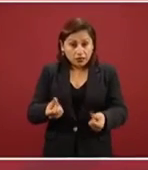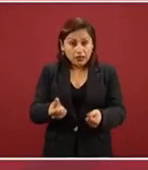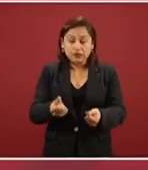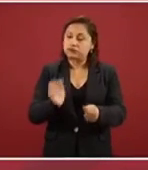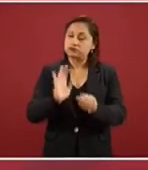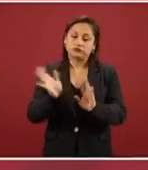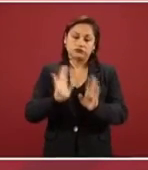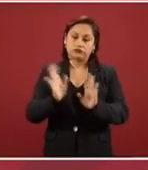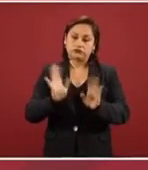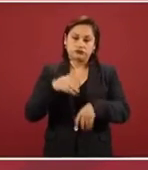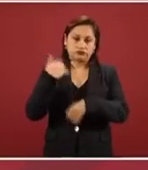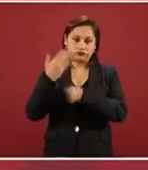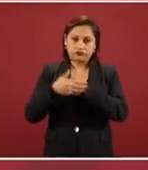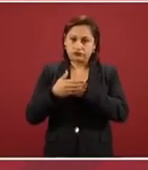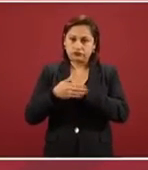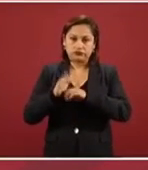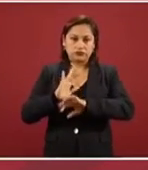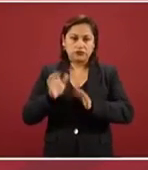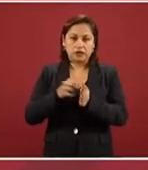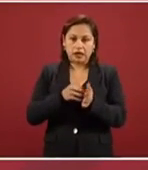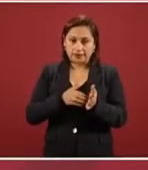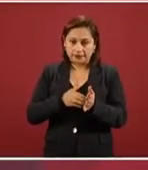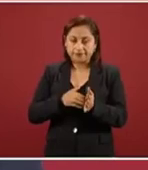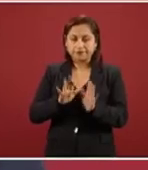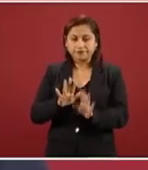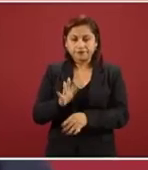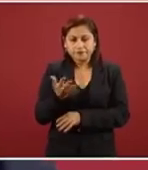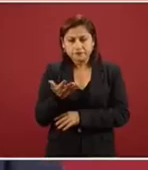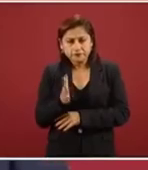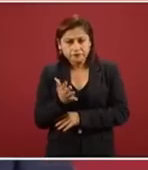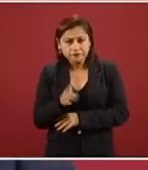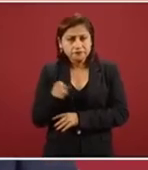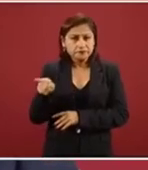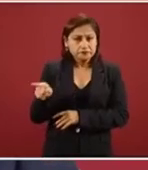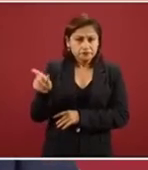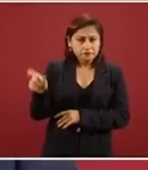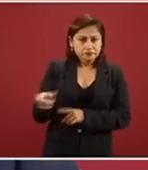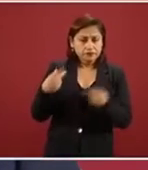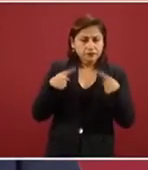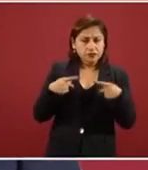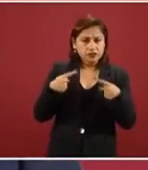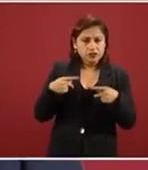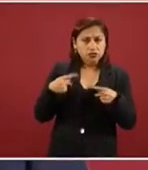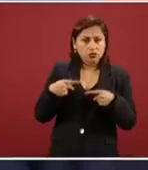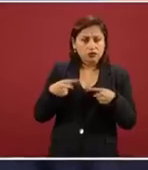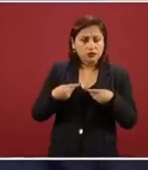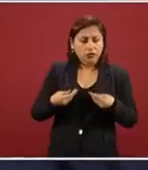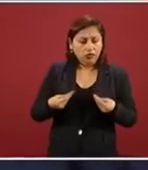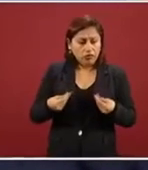Tenemos un cálculo que se están gastando en promedio